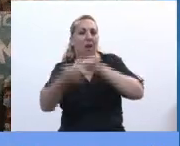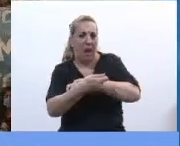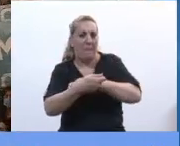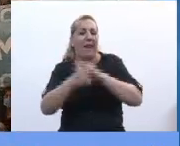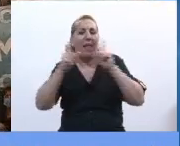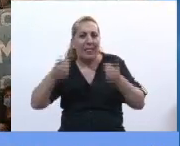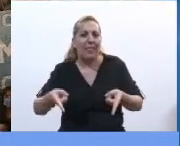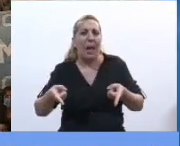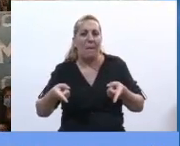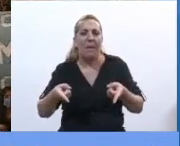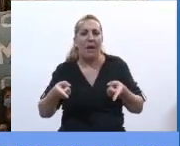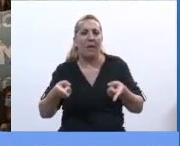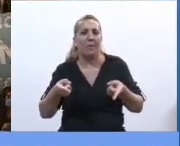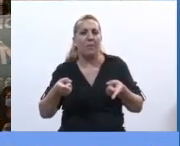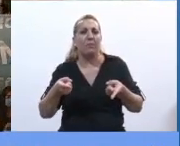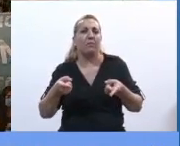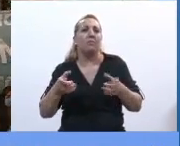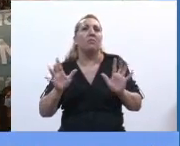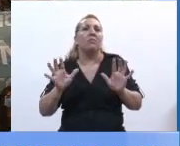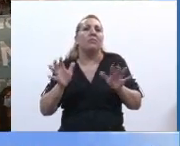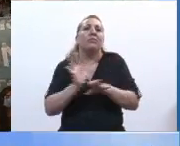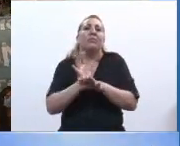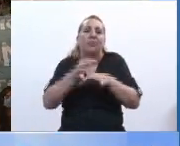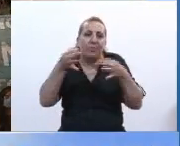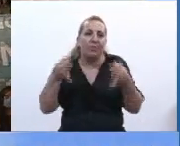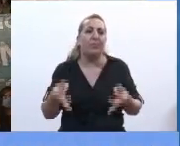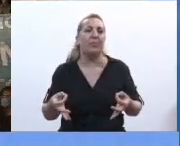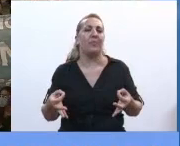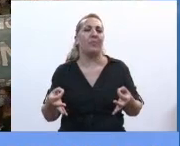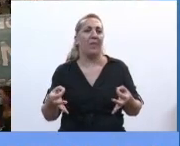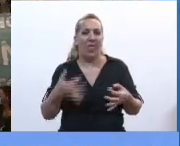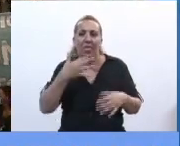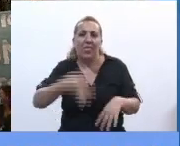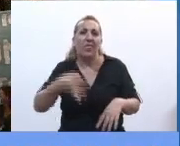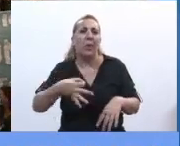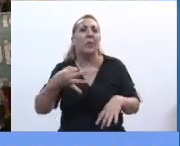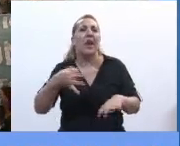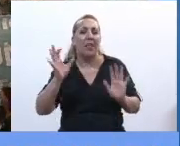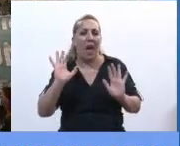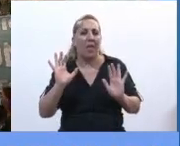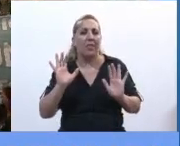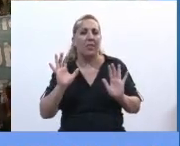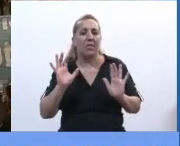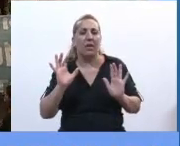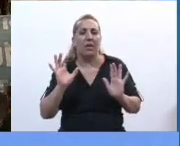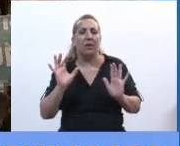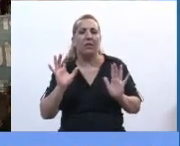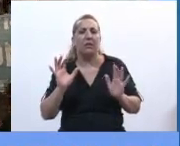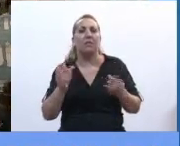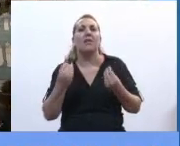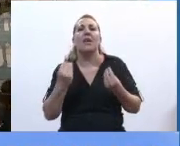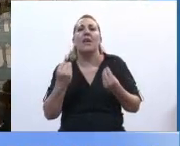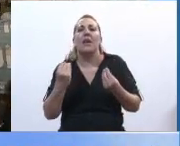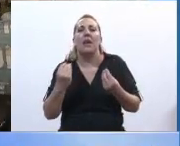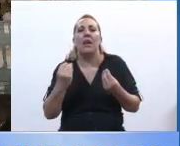poniendo en el buen sentido y literal de la traducción lo que